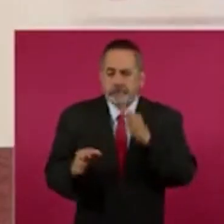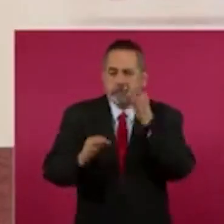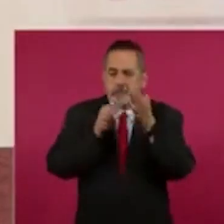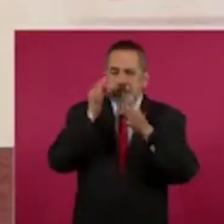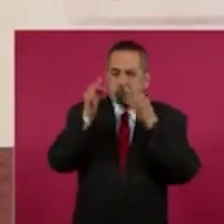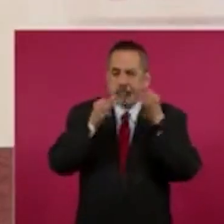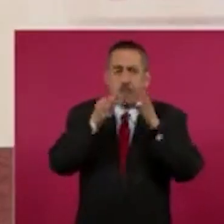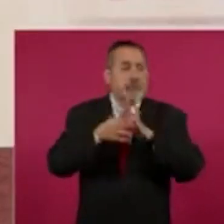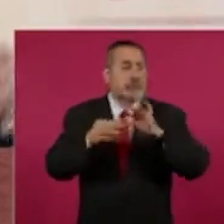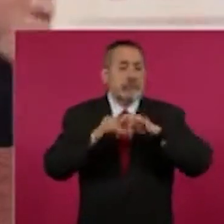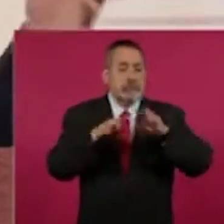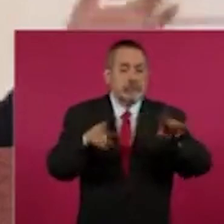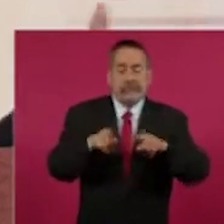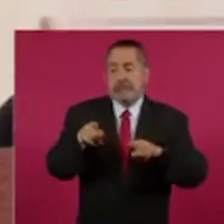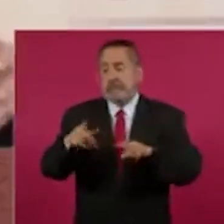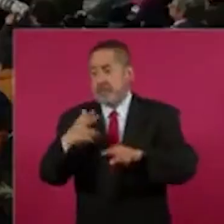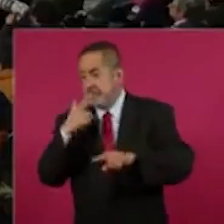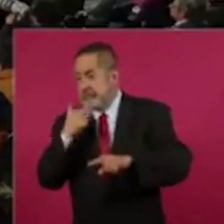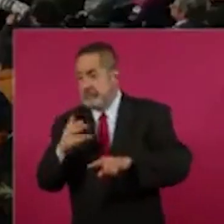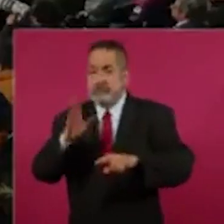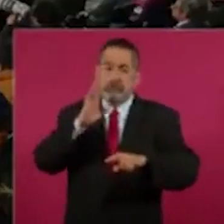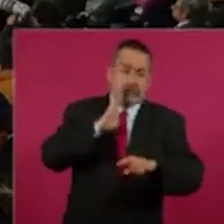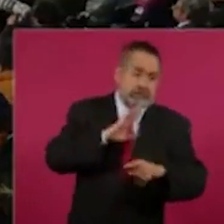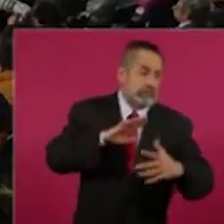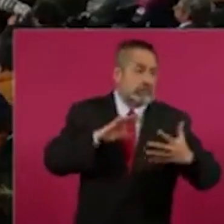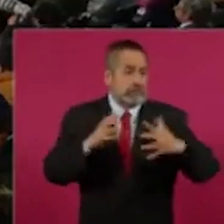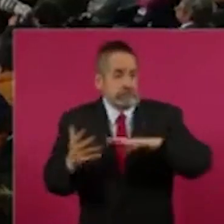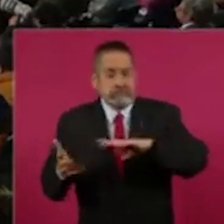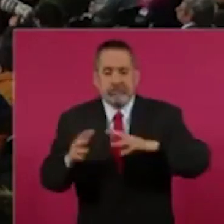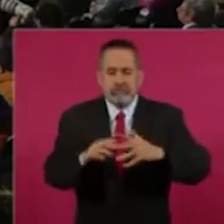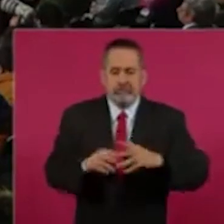propaganda, no? De inestabilidad y